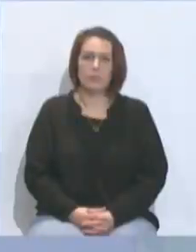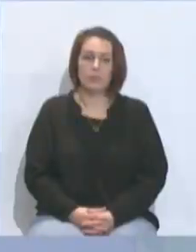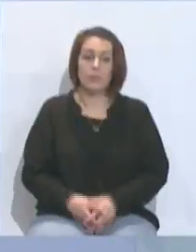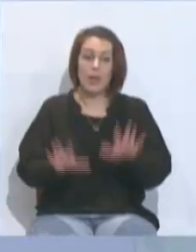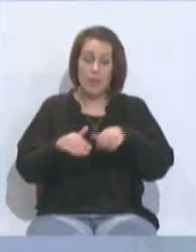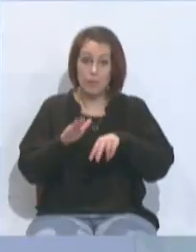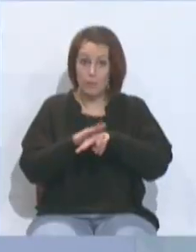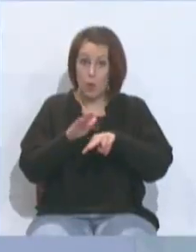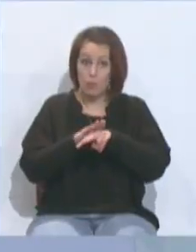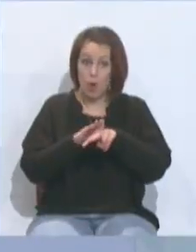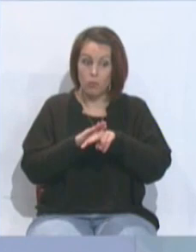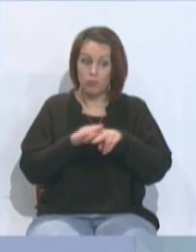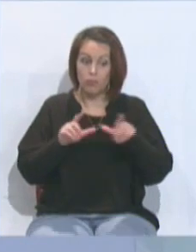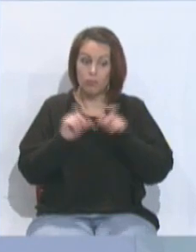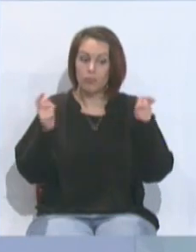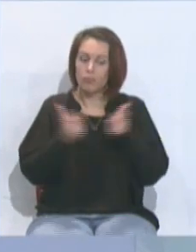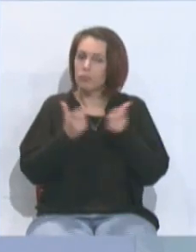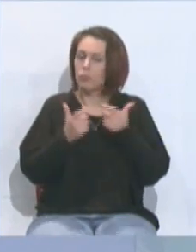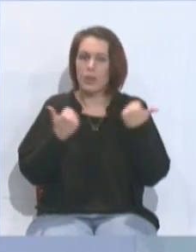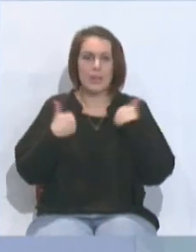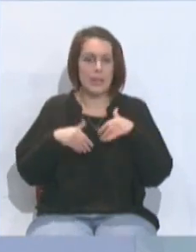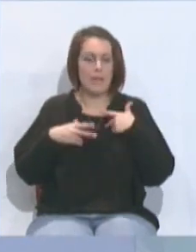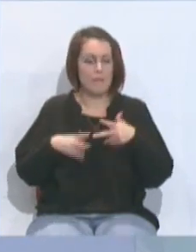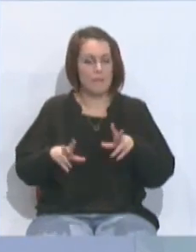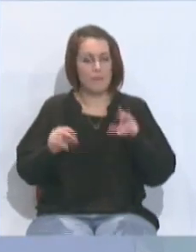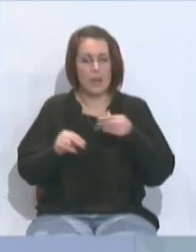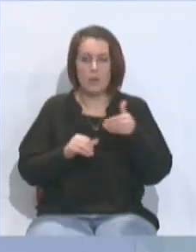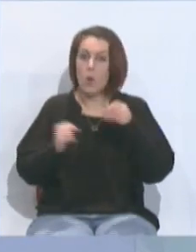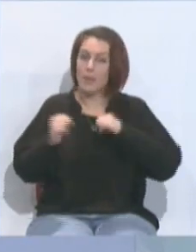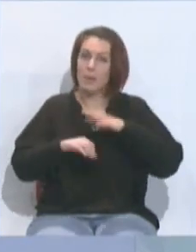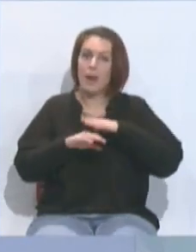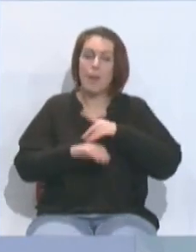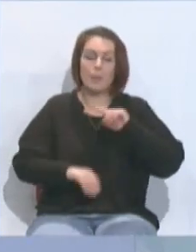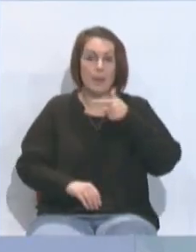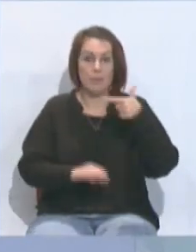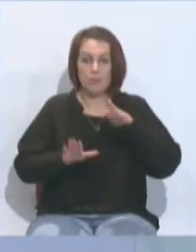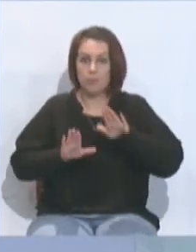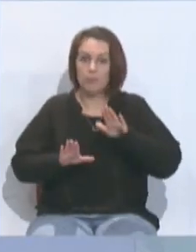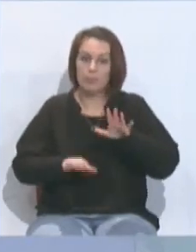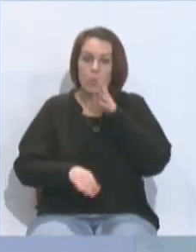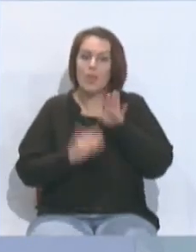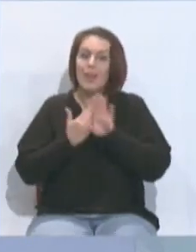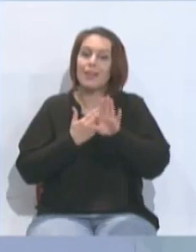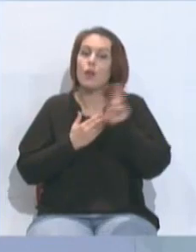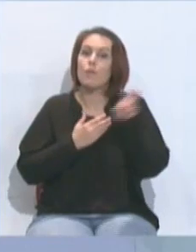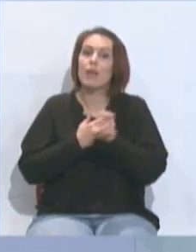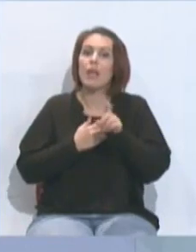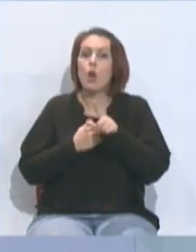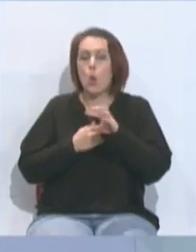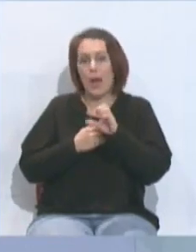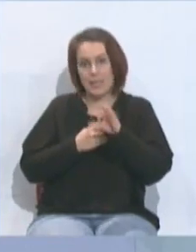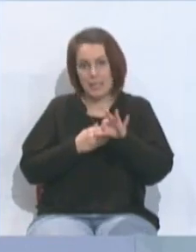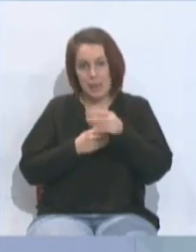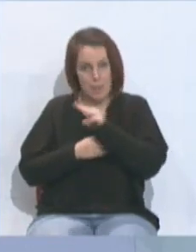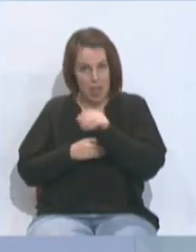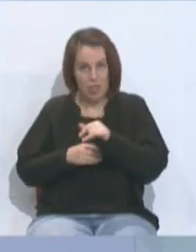El Cádiz Club de Fútbol cierra la plantilla con la que va a competir por conseguir la permanencia con la llegada del delantero Lucas Pérez. Jorge